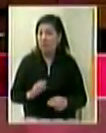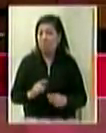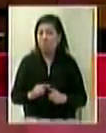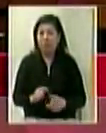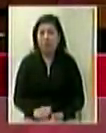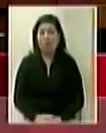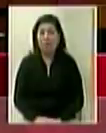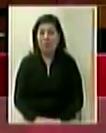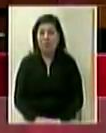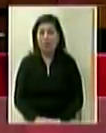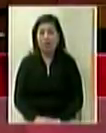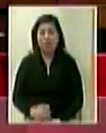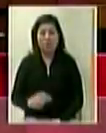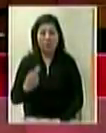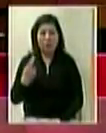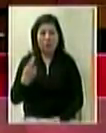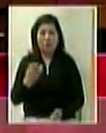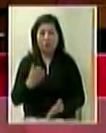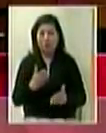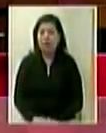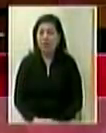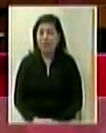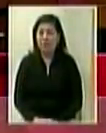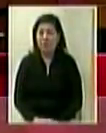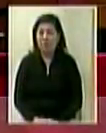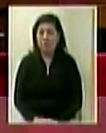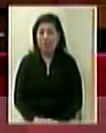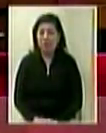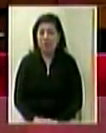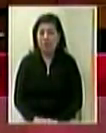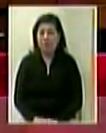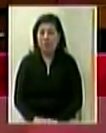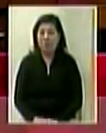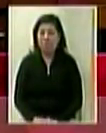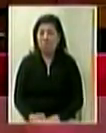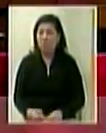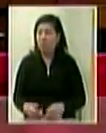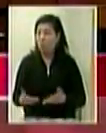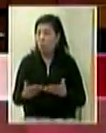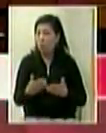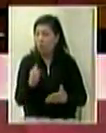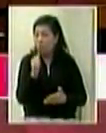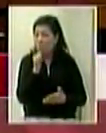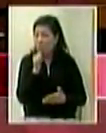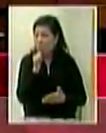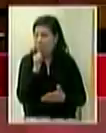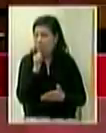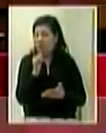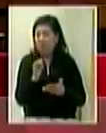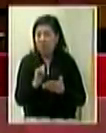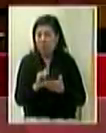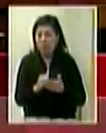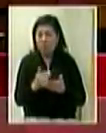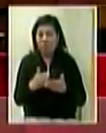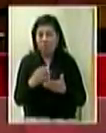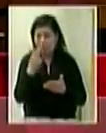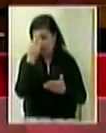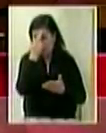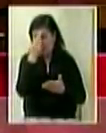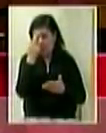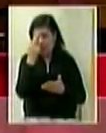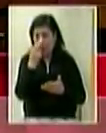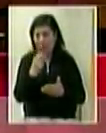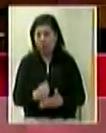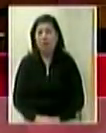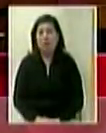pueda discriminar en razón de determinadas eh circunstancias pero a un colegio privado que es un colegio católico o